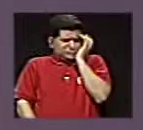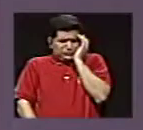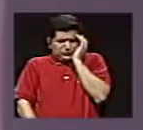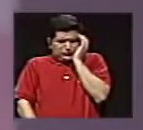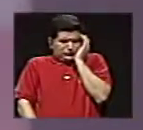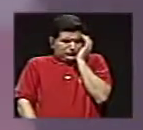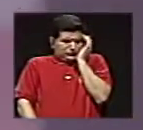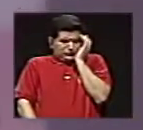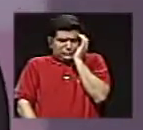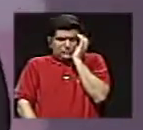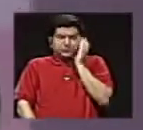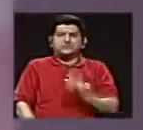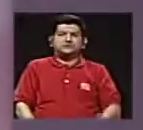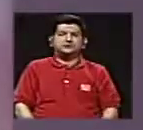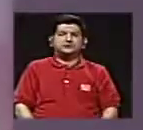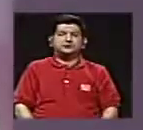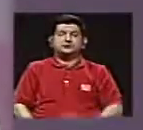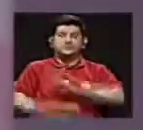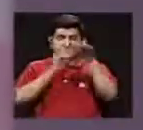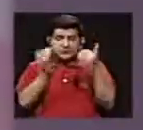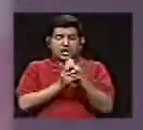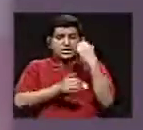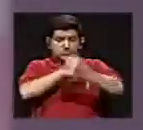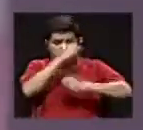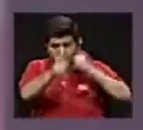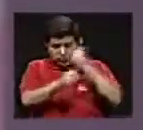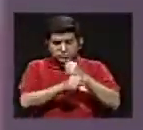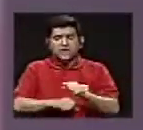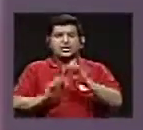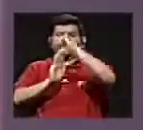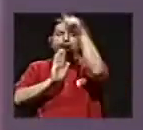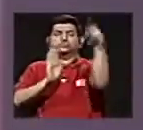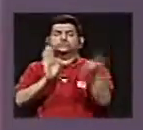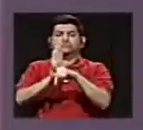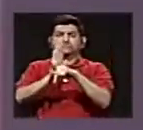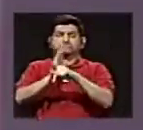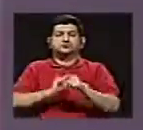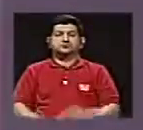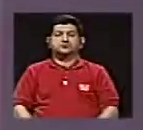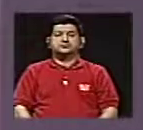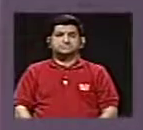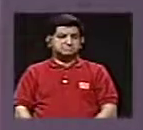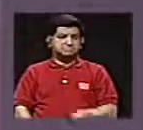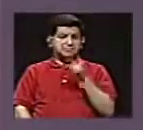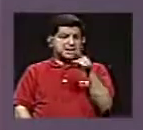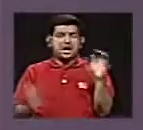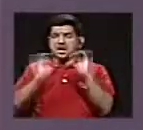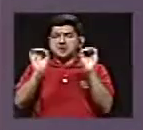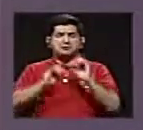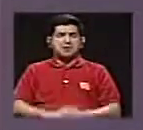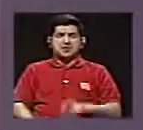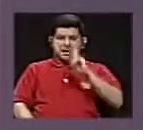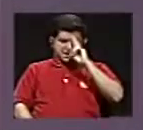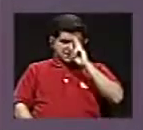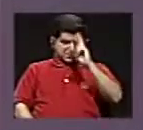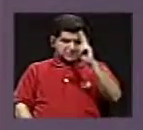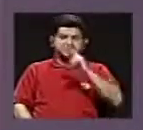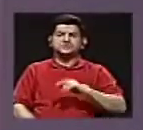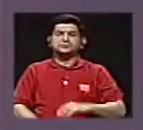preocupada porque en todos estos años la Constitución Política no ha reconocido